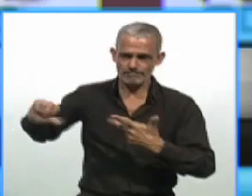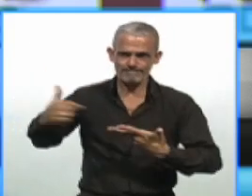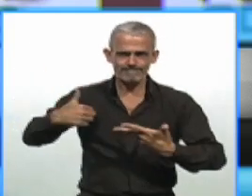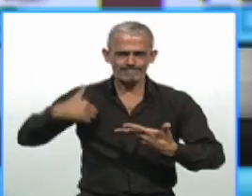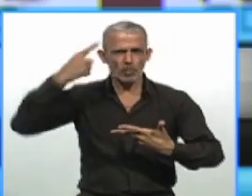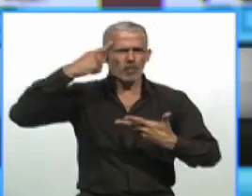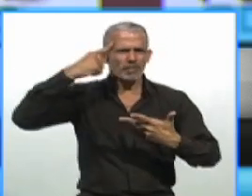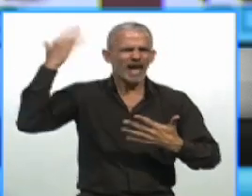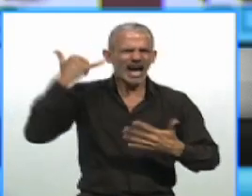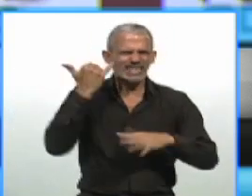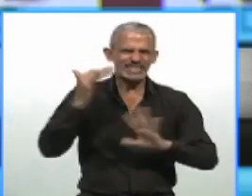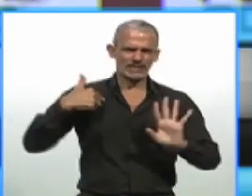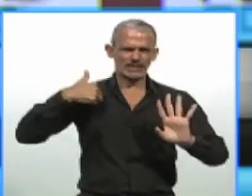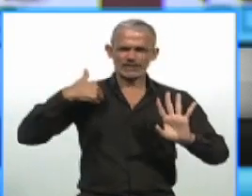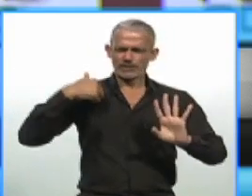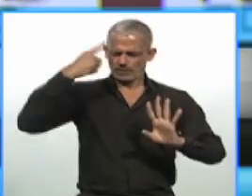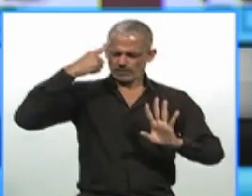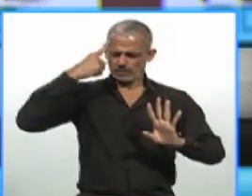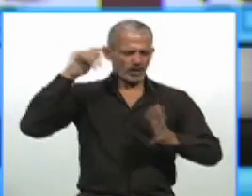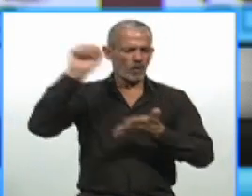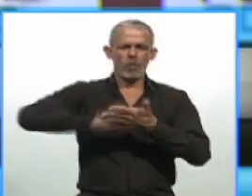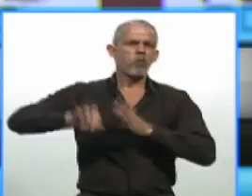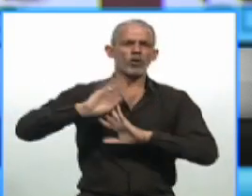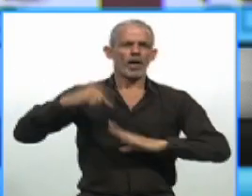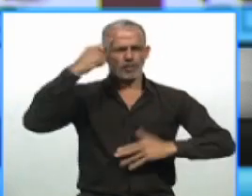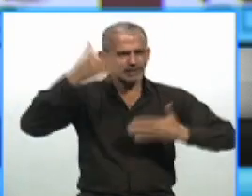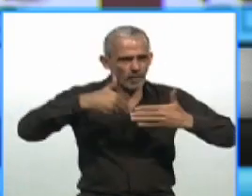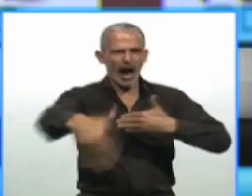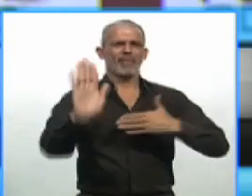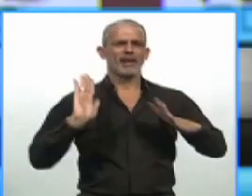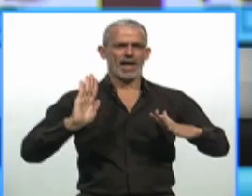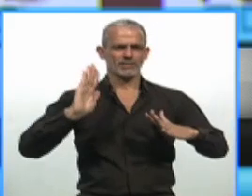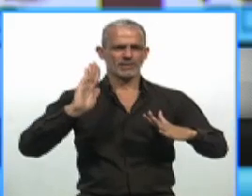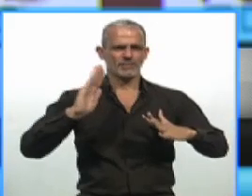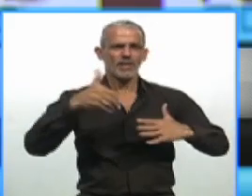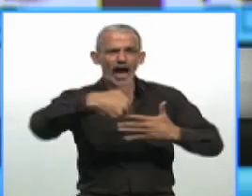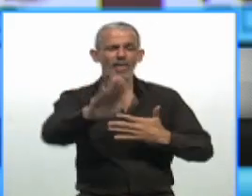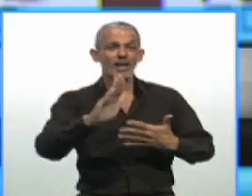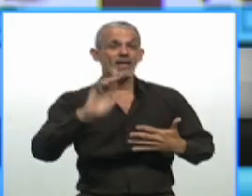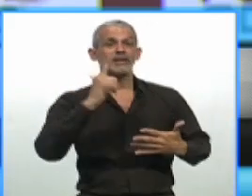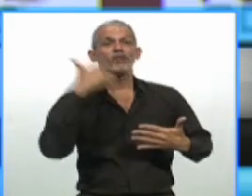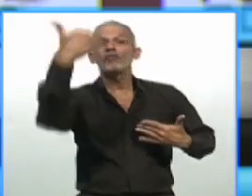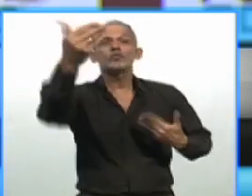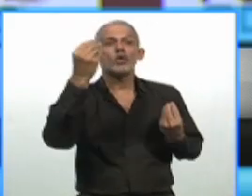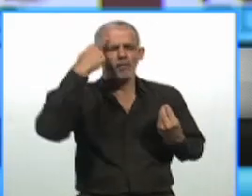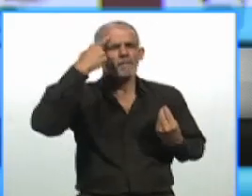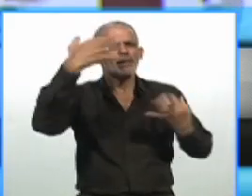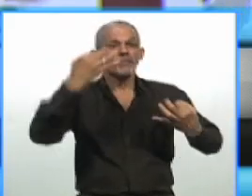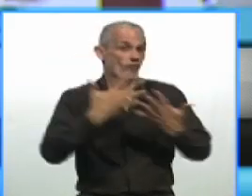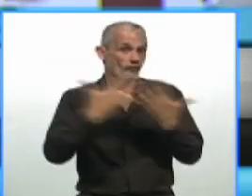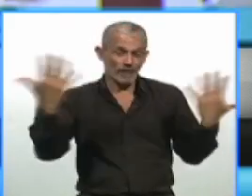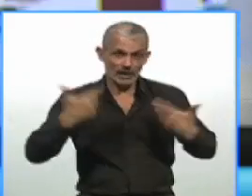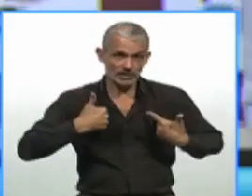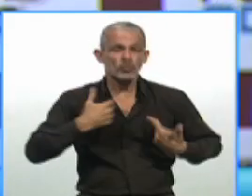a pensar en lo que pasó, me quiero pensar en ahora, en el presente y lo que va a venir, ¿no? Y la verdad estoy feliz,